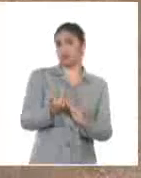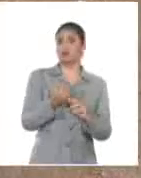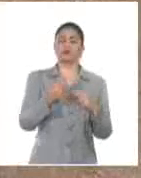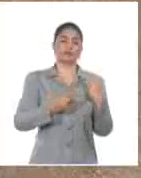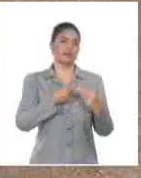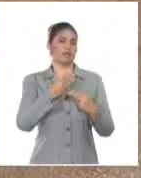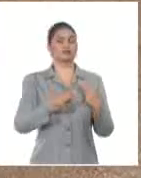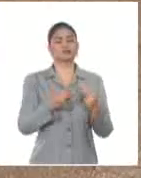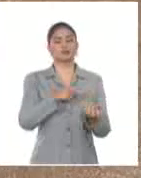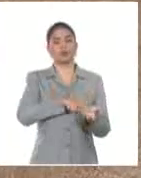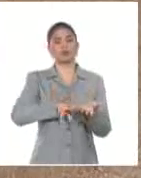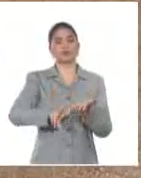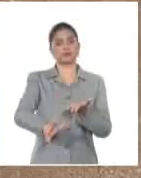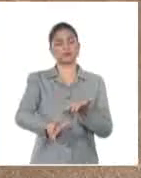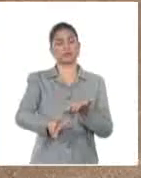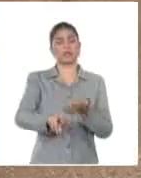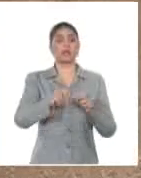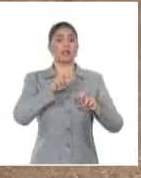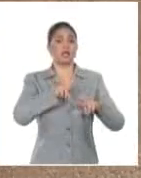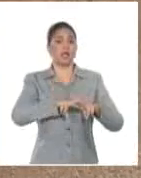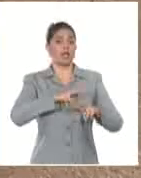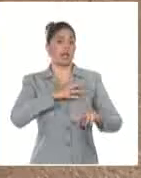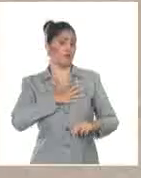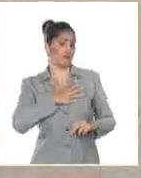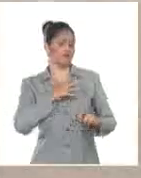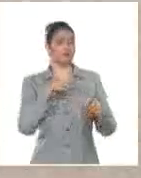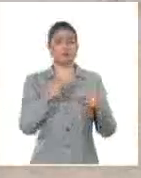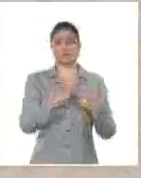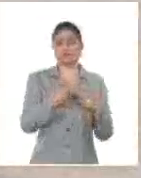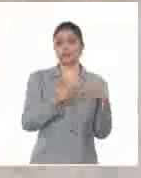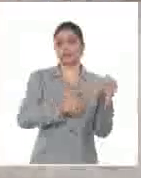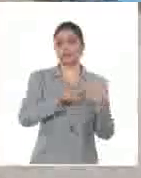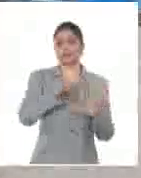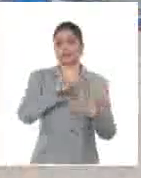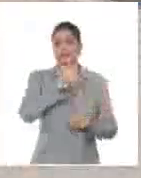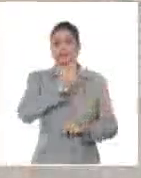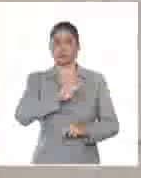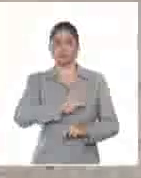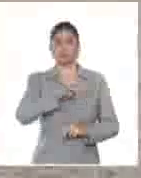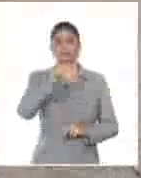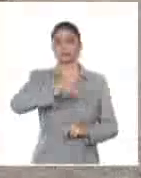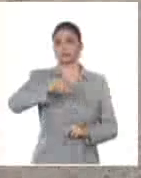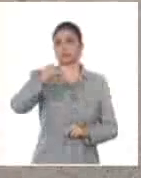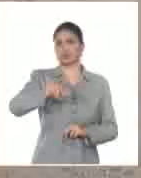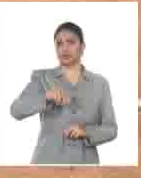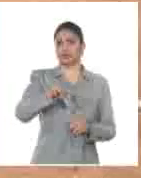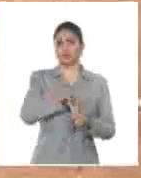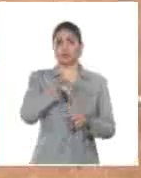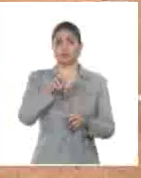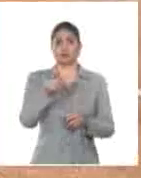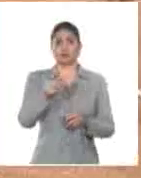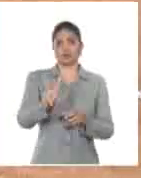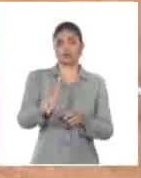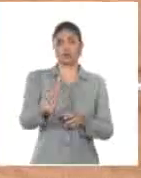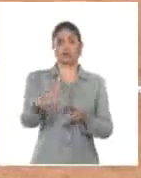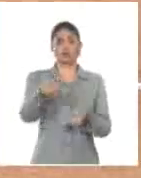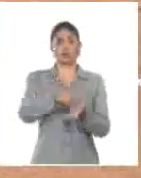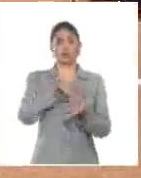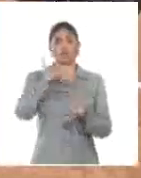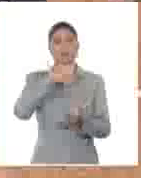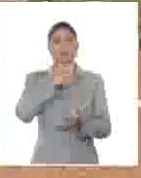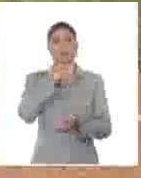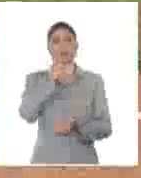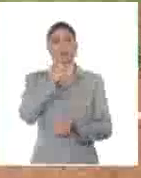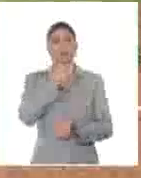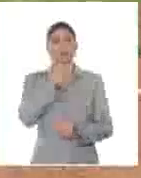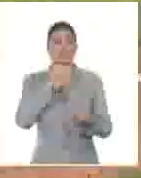eliminación provincial de La Habana en los tryouts, que contó con 34 talentos, 12 de ellos procedentes de la EIDE, y un total